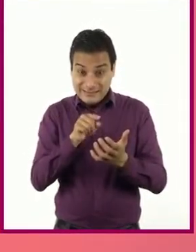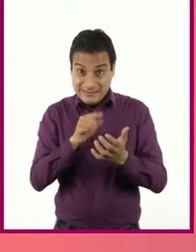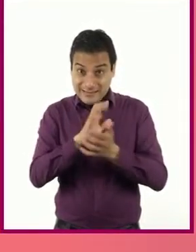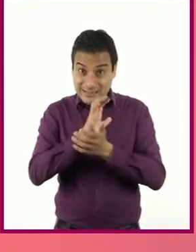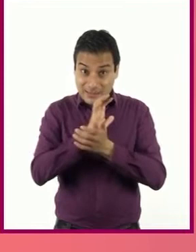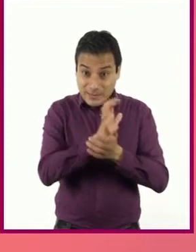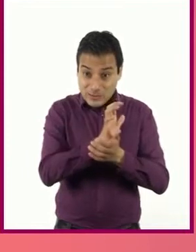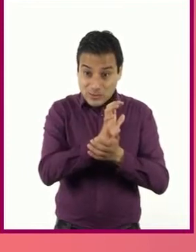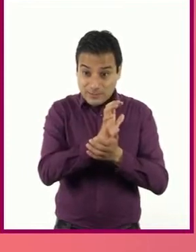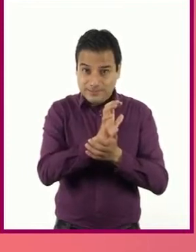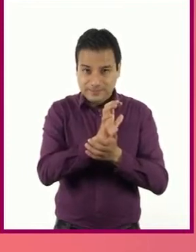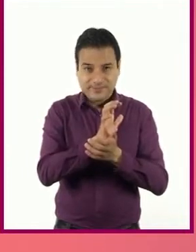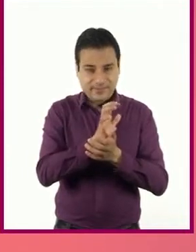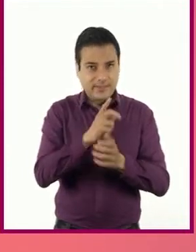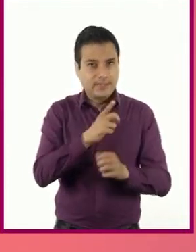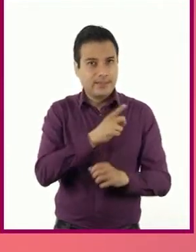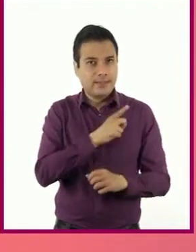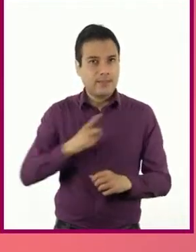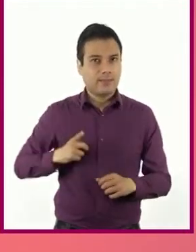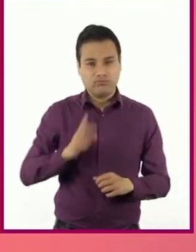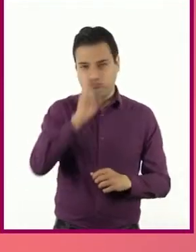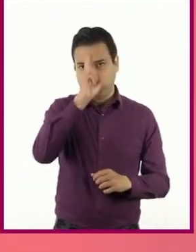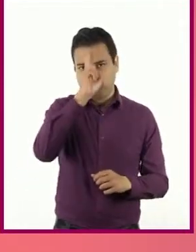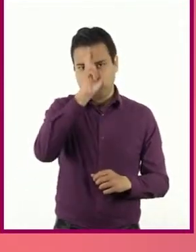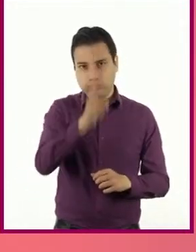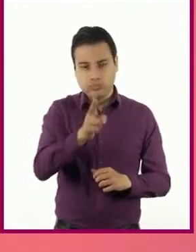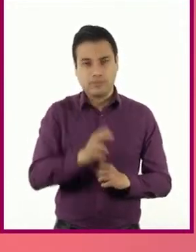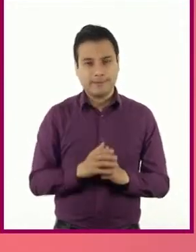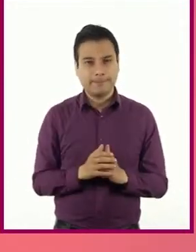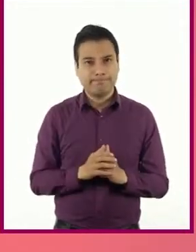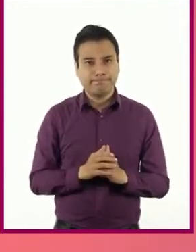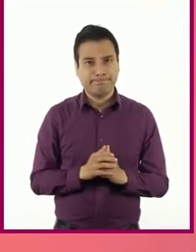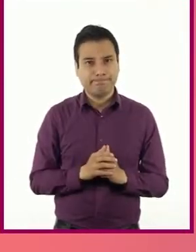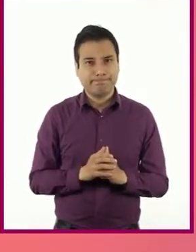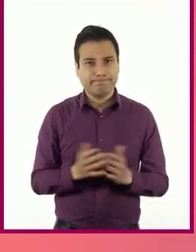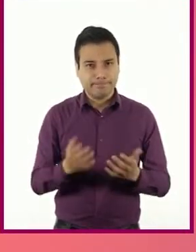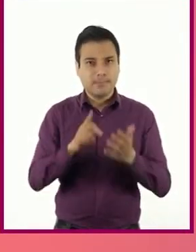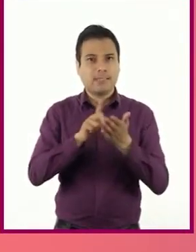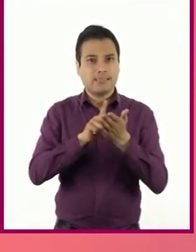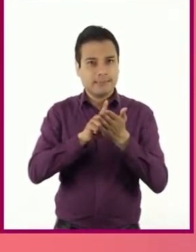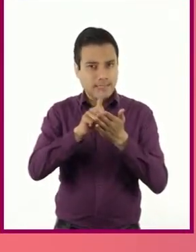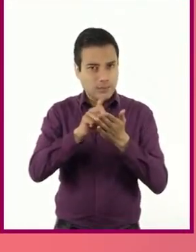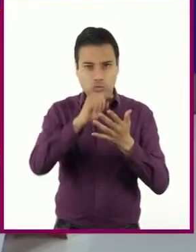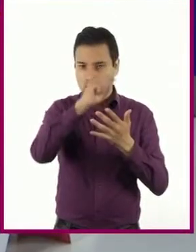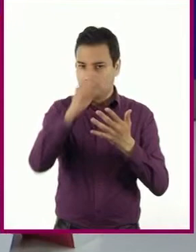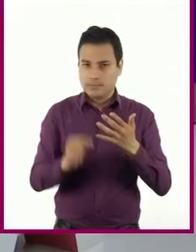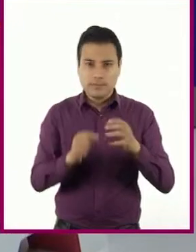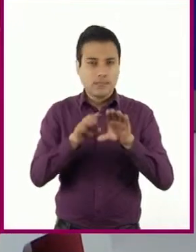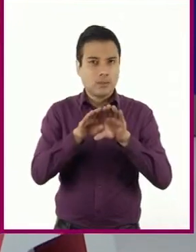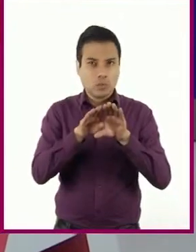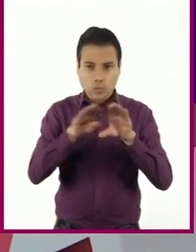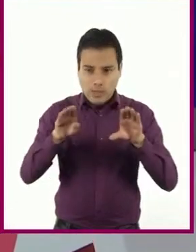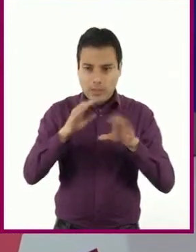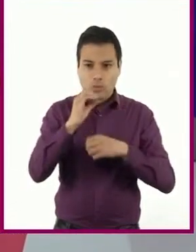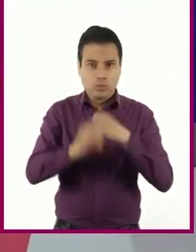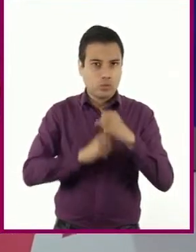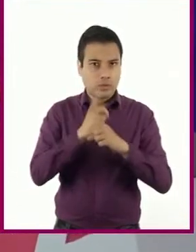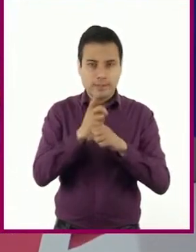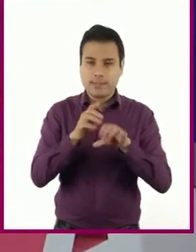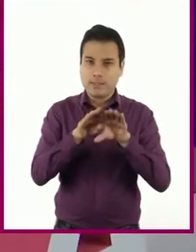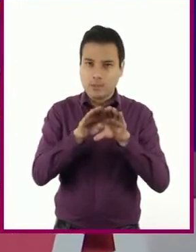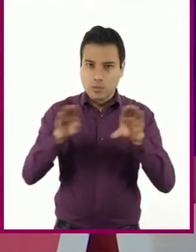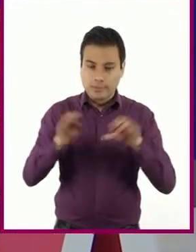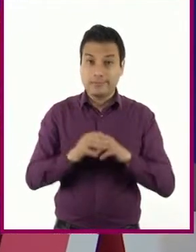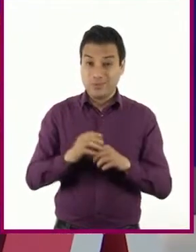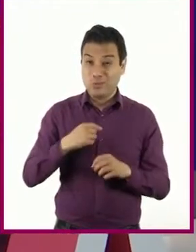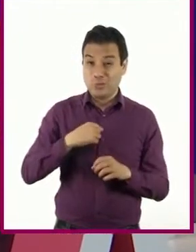impedir o anular el reconocimiento o el ejercicio de los derechos fundamentales y la igualdad real de las oportunidades. Considero que es